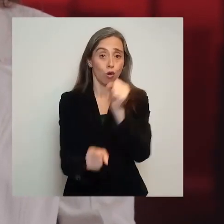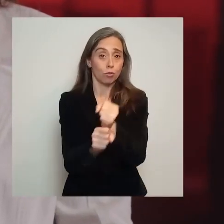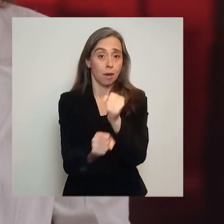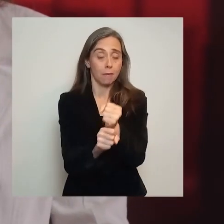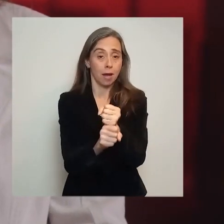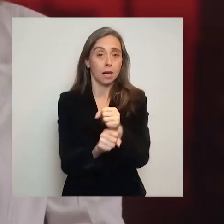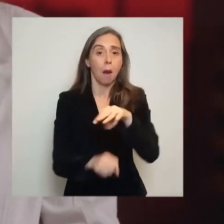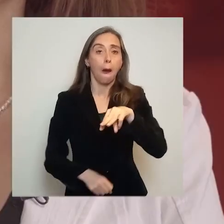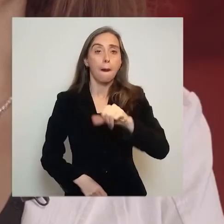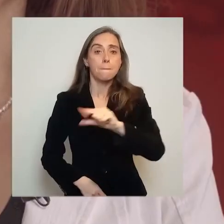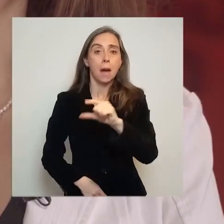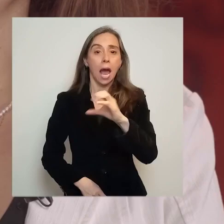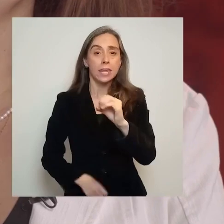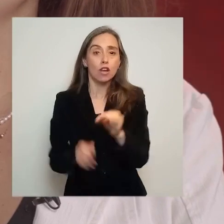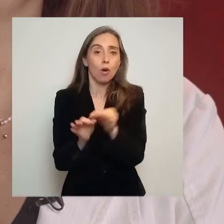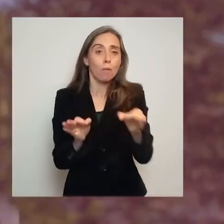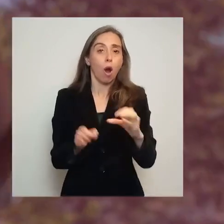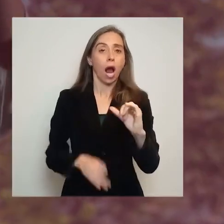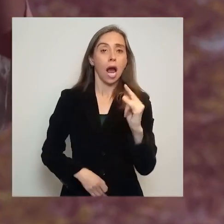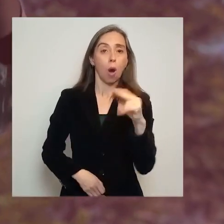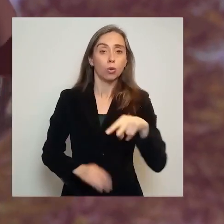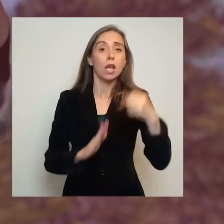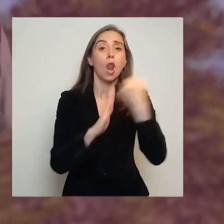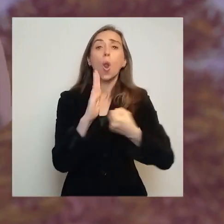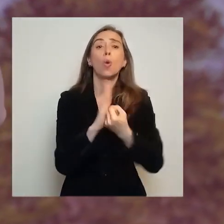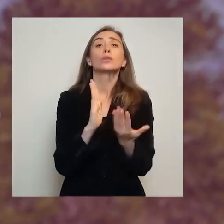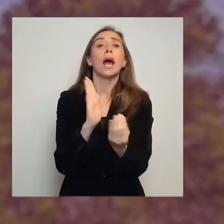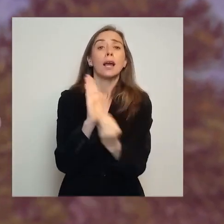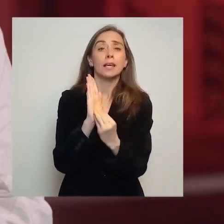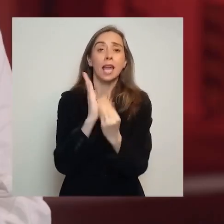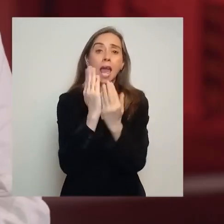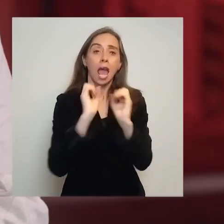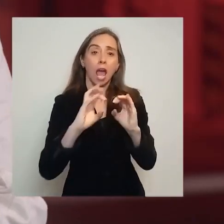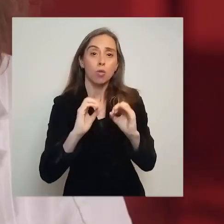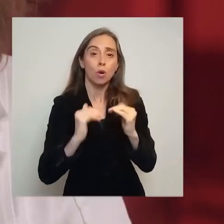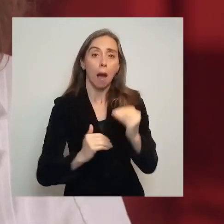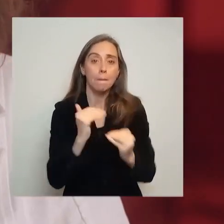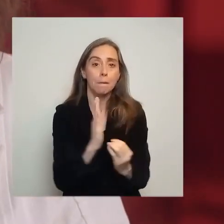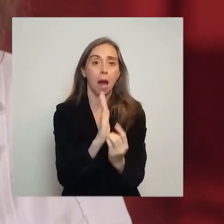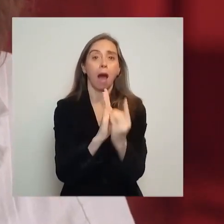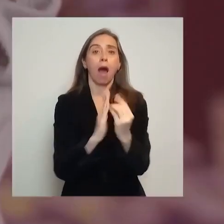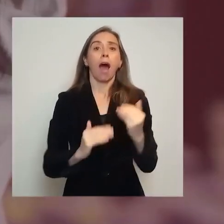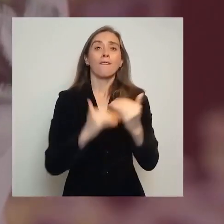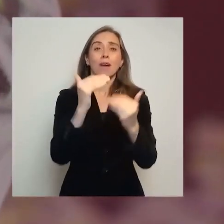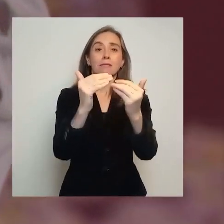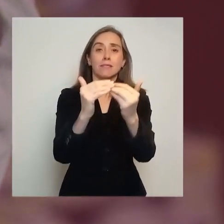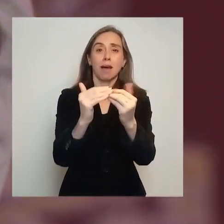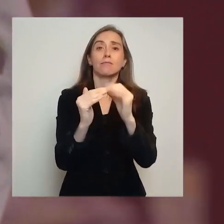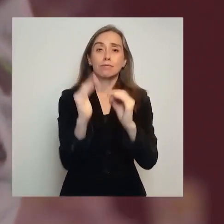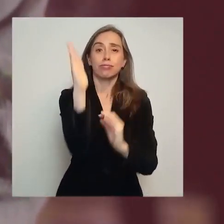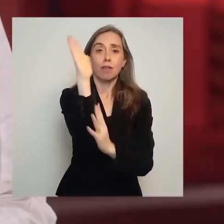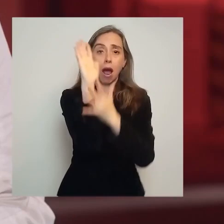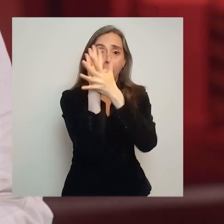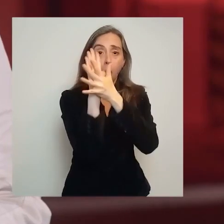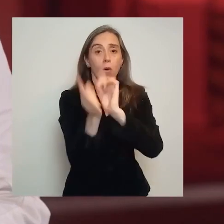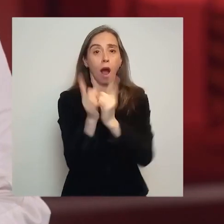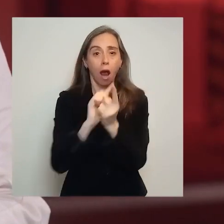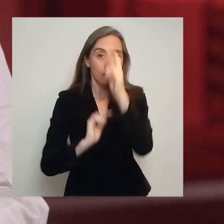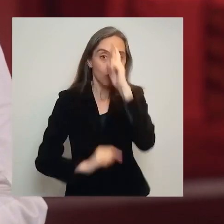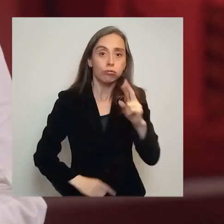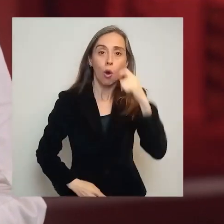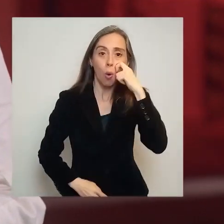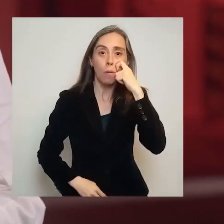Trabajaré para que en Malleco y Cautín la lucha sea educar para avanzar. Humanizaremos la Araucanía. Juntos